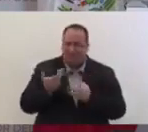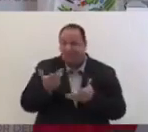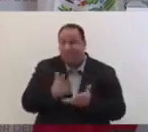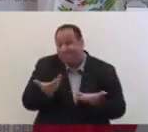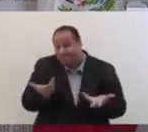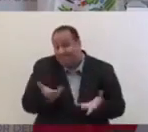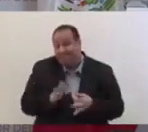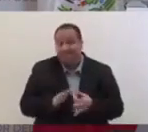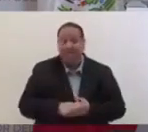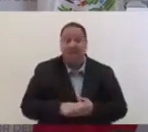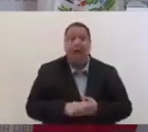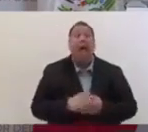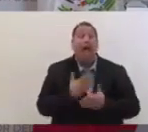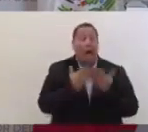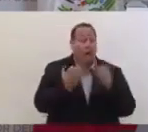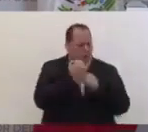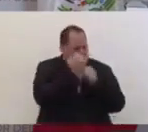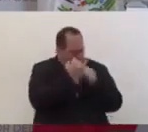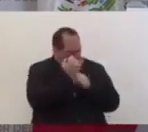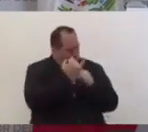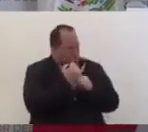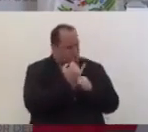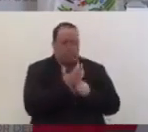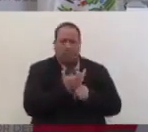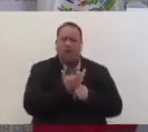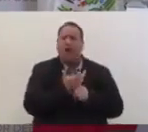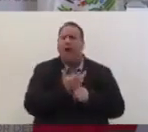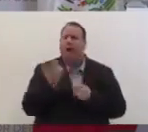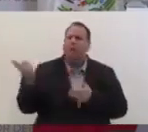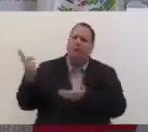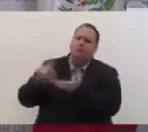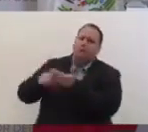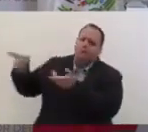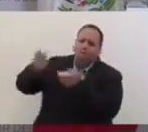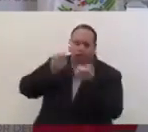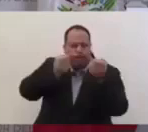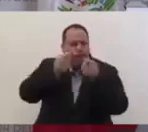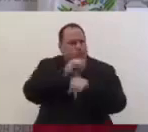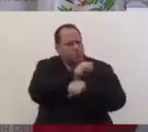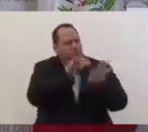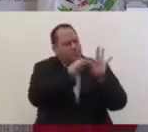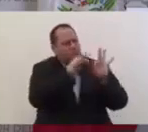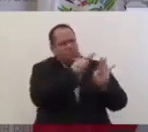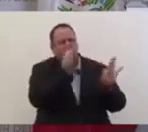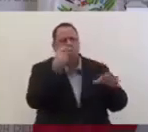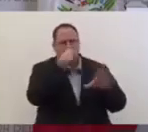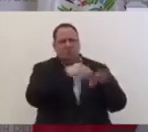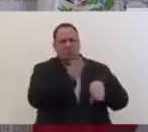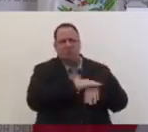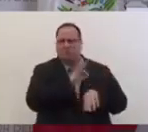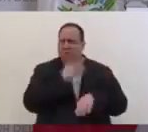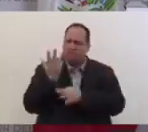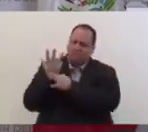insisto, están investigaciones en curso y seguramente el órgano interno de control les dará información al respecto.